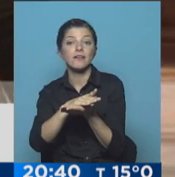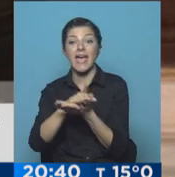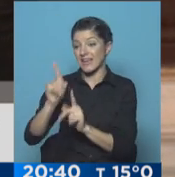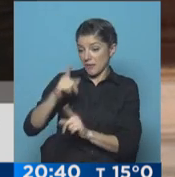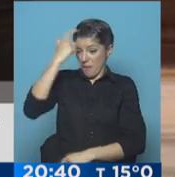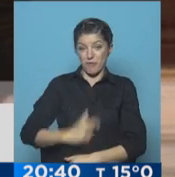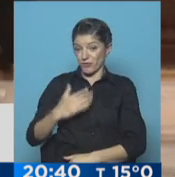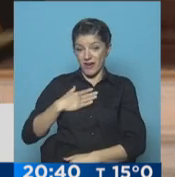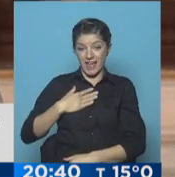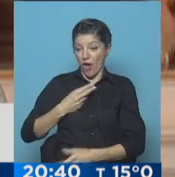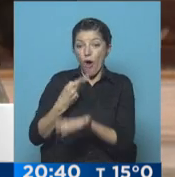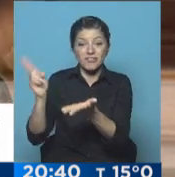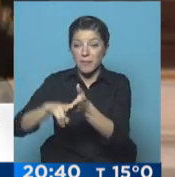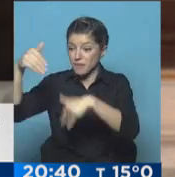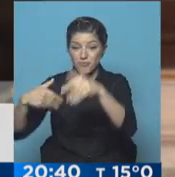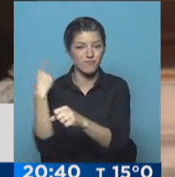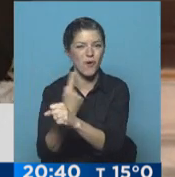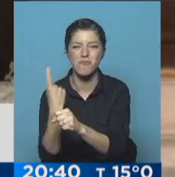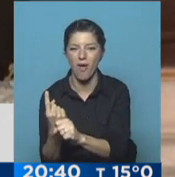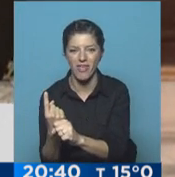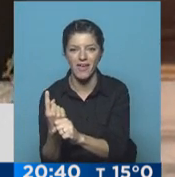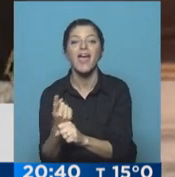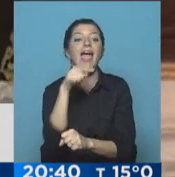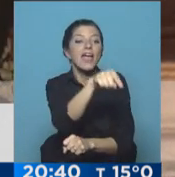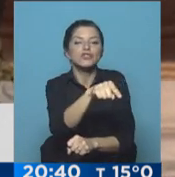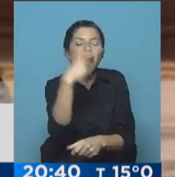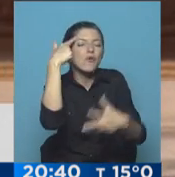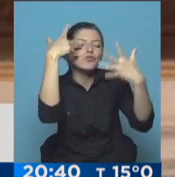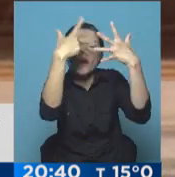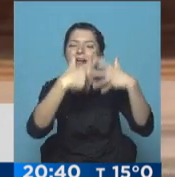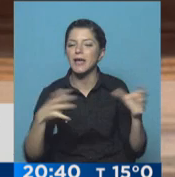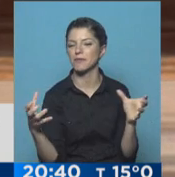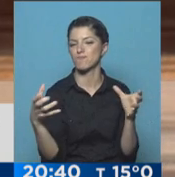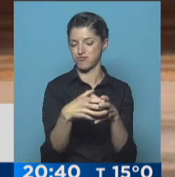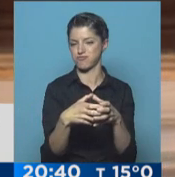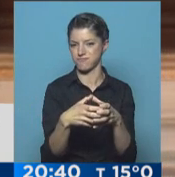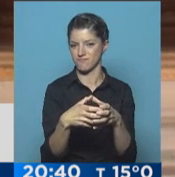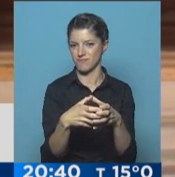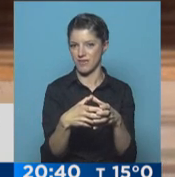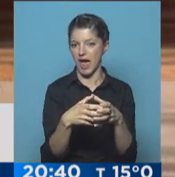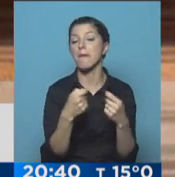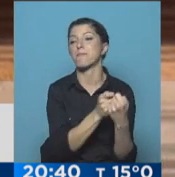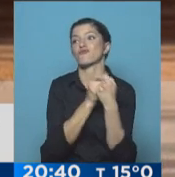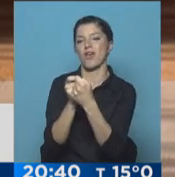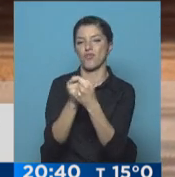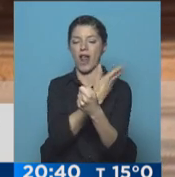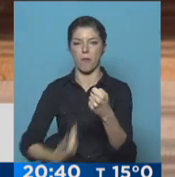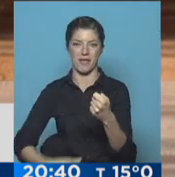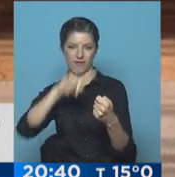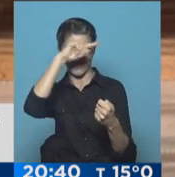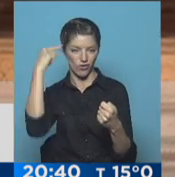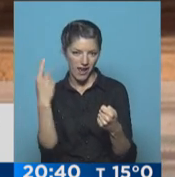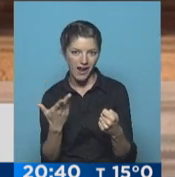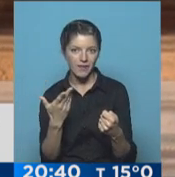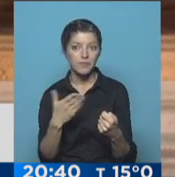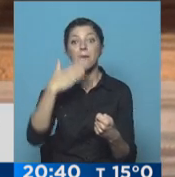reelección, se tendrían que haber alineado automáticamente sosteniendo al gobierno nacional lo que estaba proponiendo